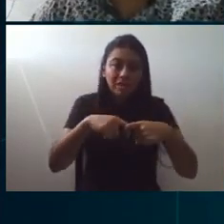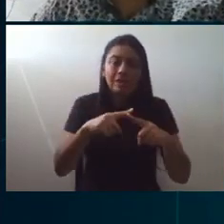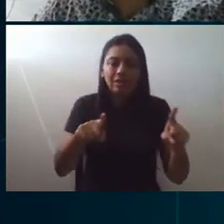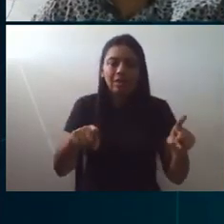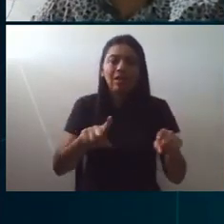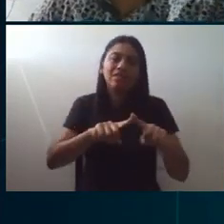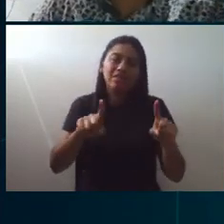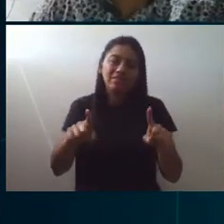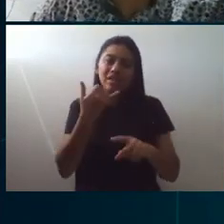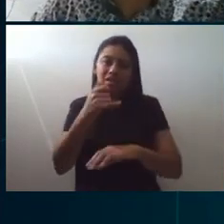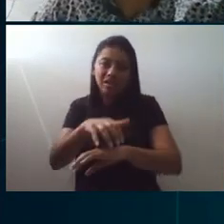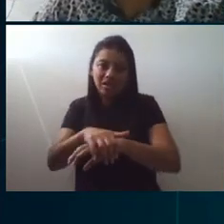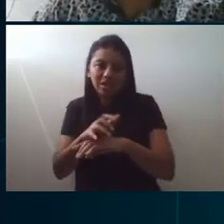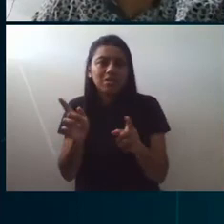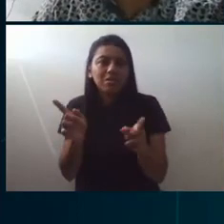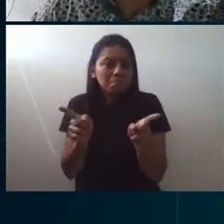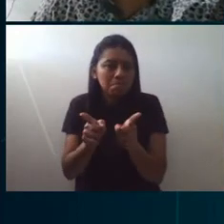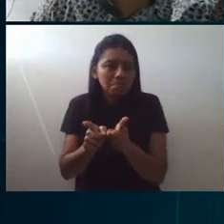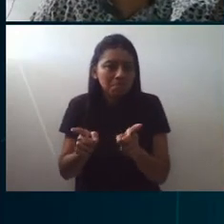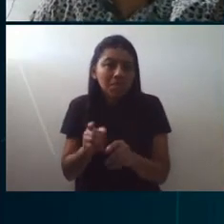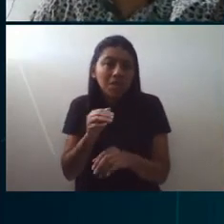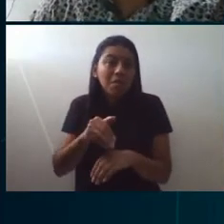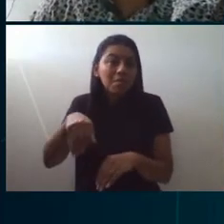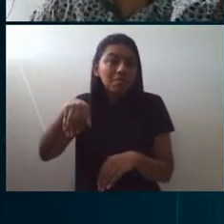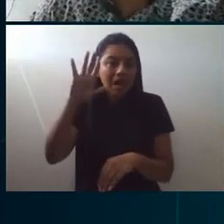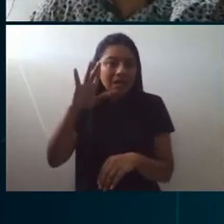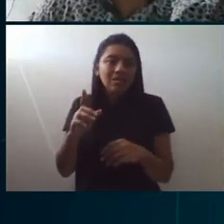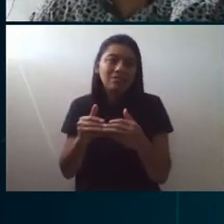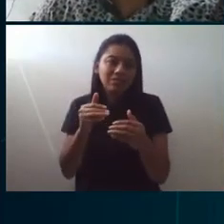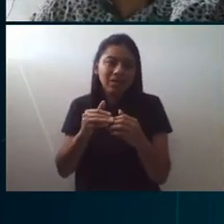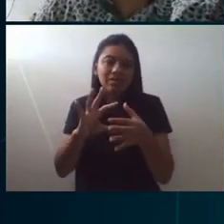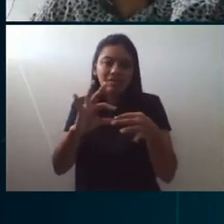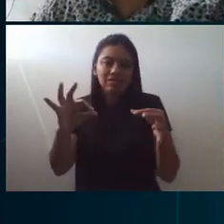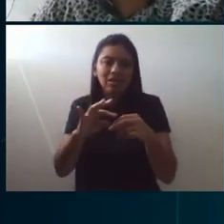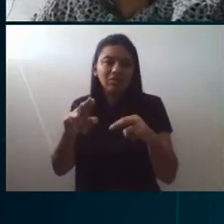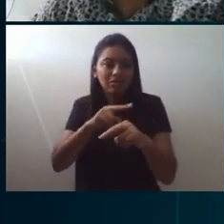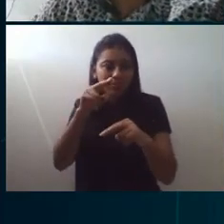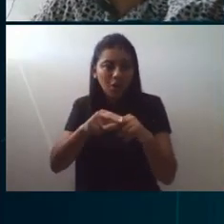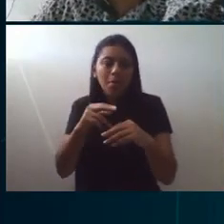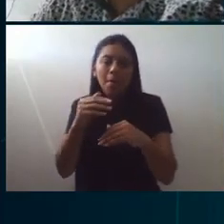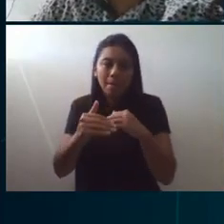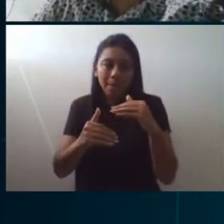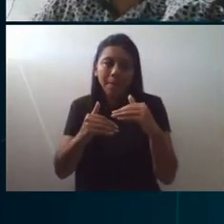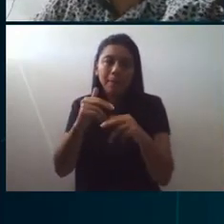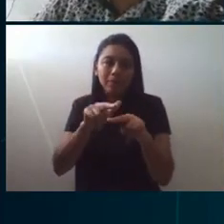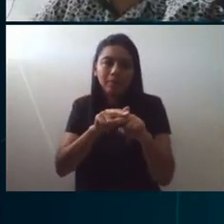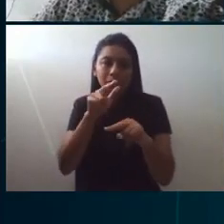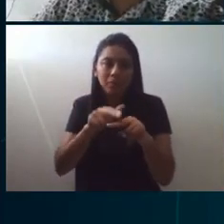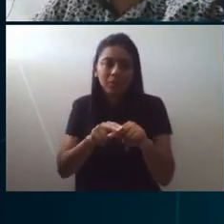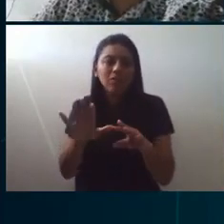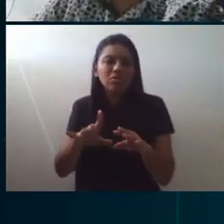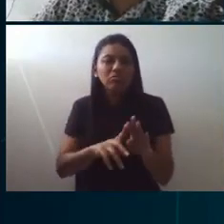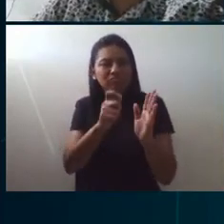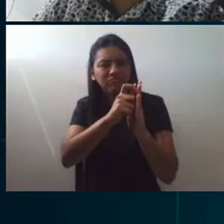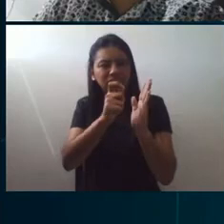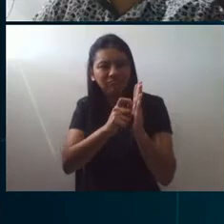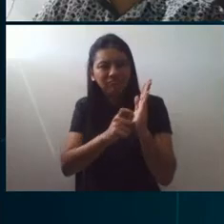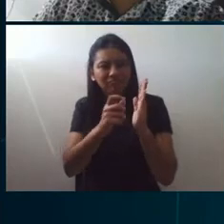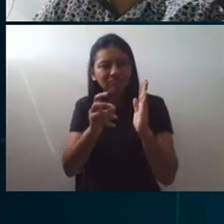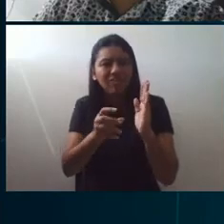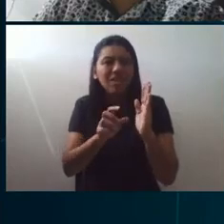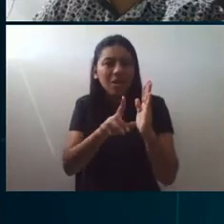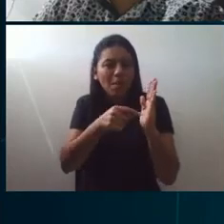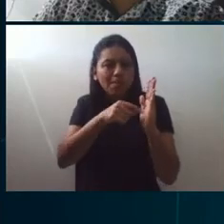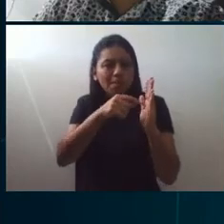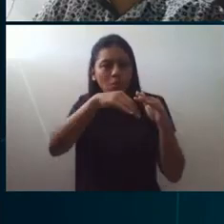porque son técnicas de normalización de textos realmente. Entonces lo que nos permite es normalizar un poquitico más nuestras bases de datos. Y aquí tenemos entonces una primera que es el stemming